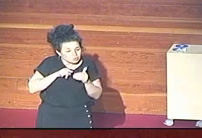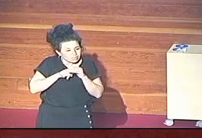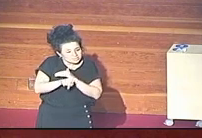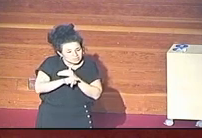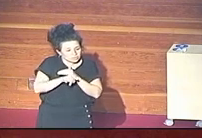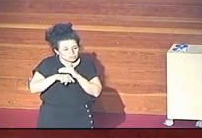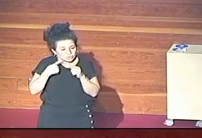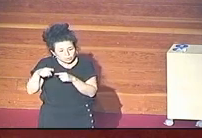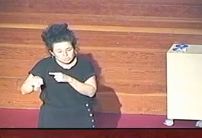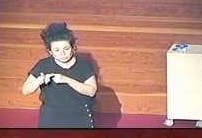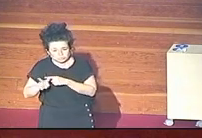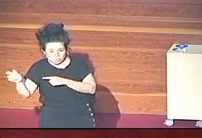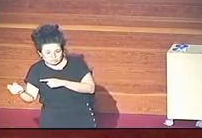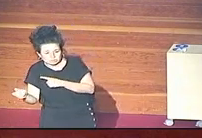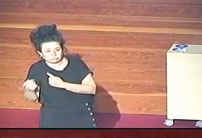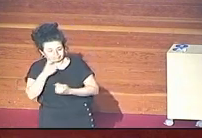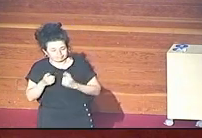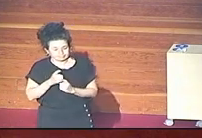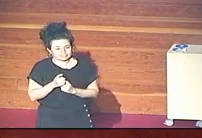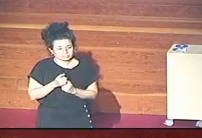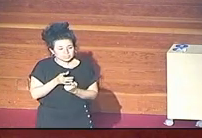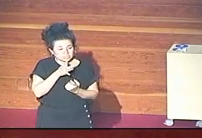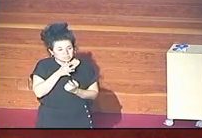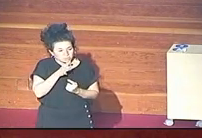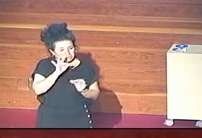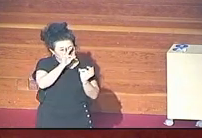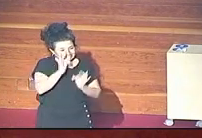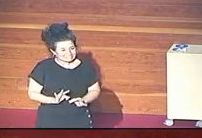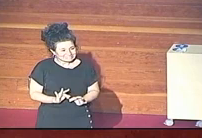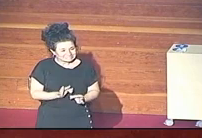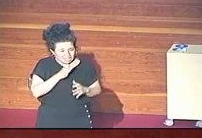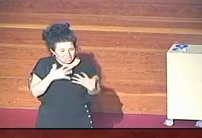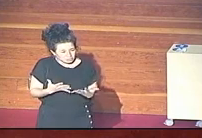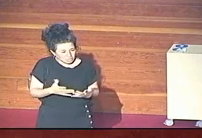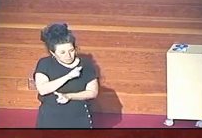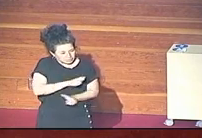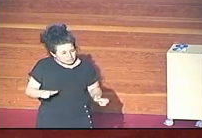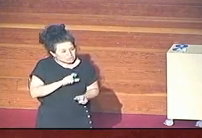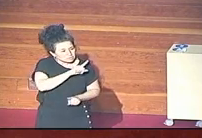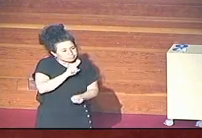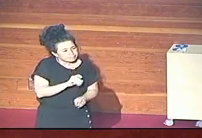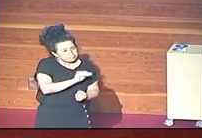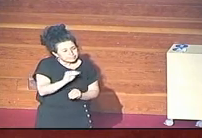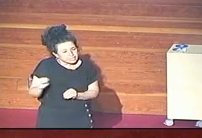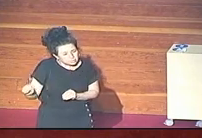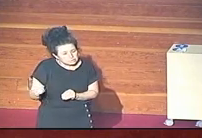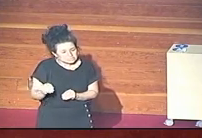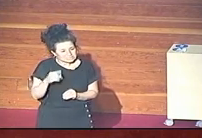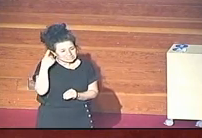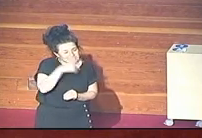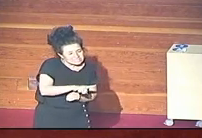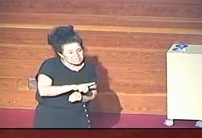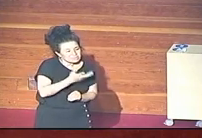hace un test de actualidad y se les pregunta a los ciudadanos se conocen y saben y entienden esos